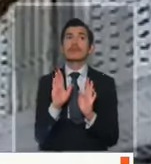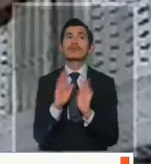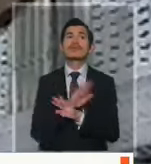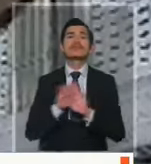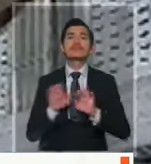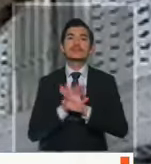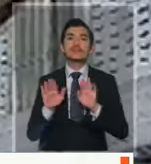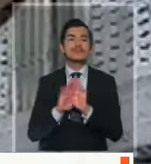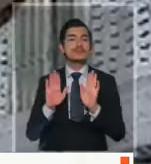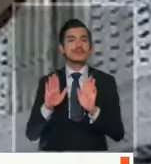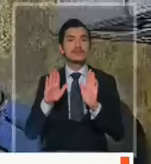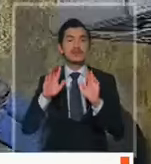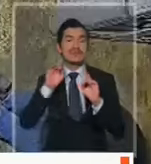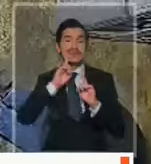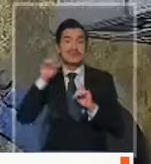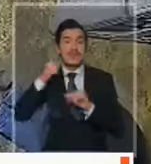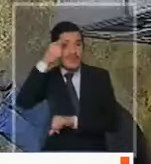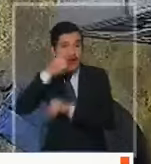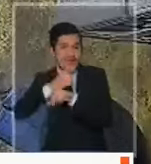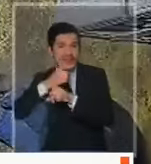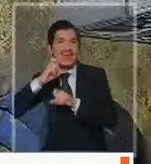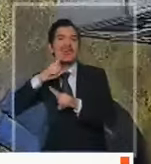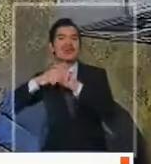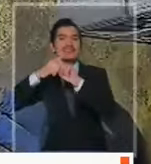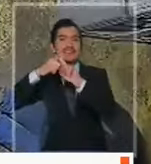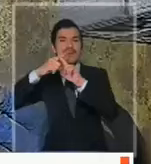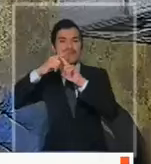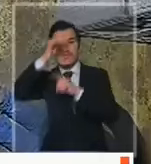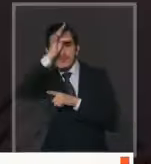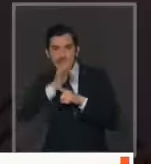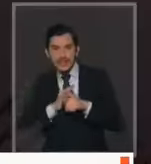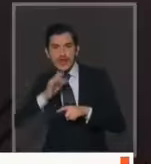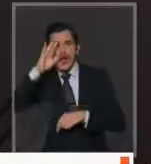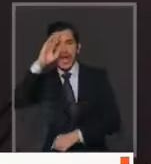que bajo las directrices del ex funcionario policial.